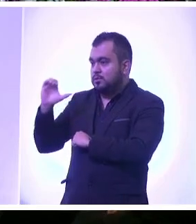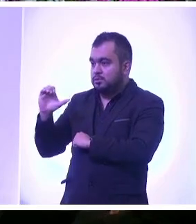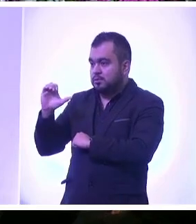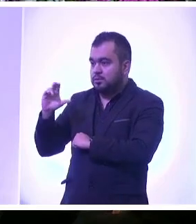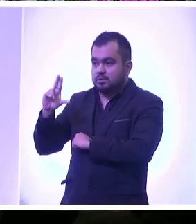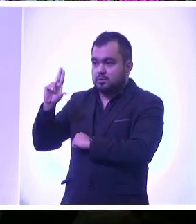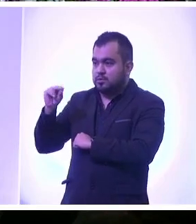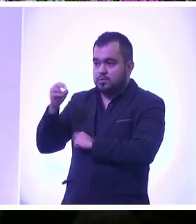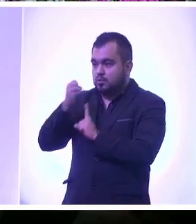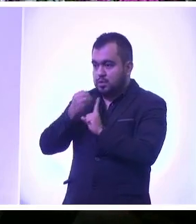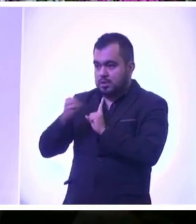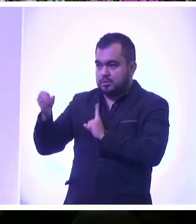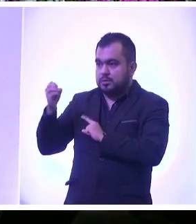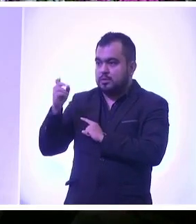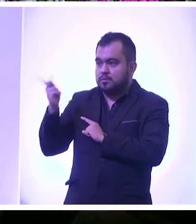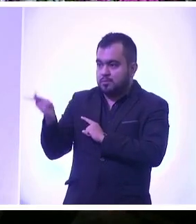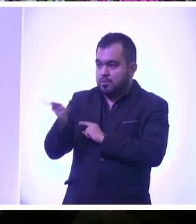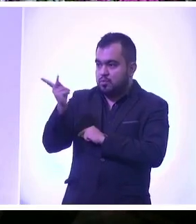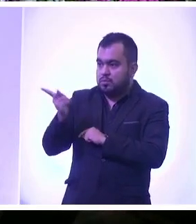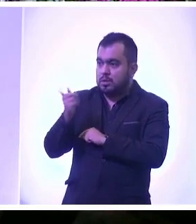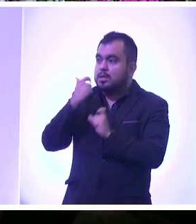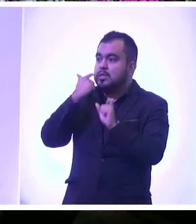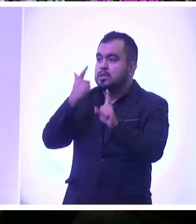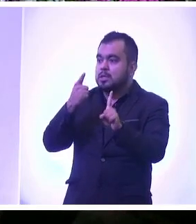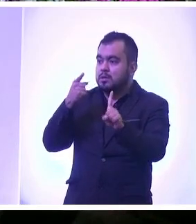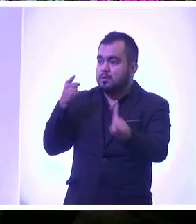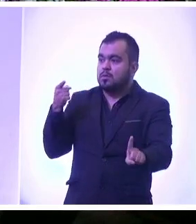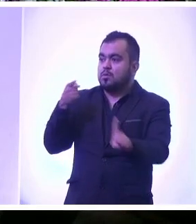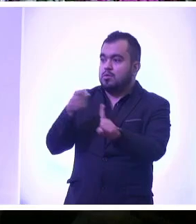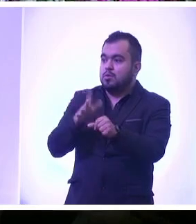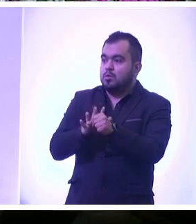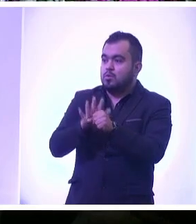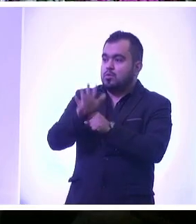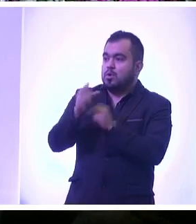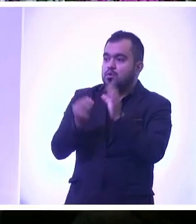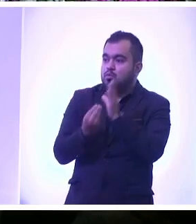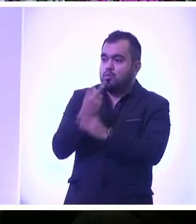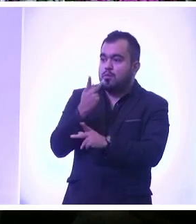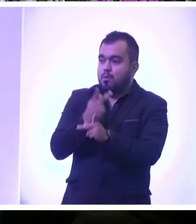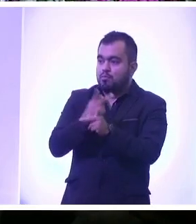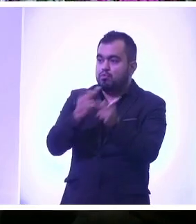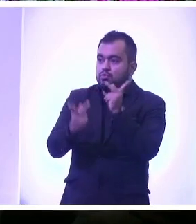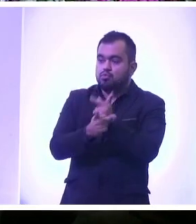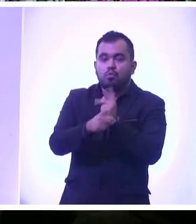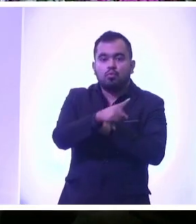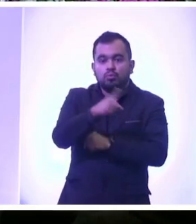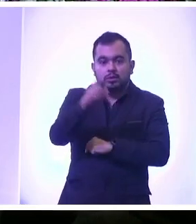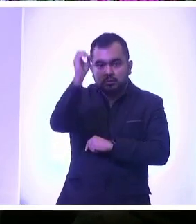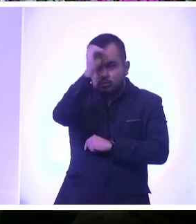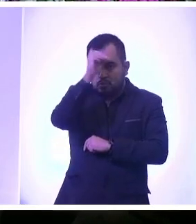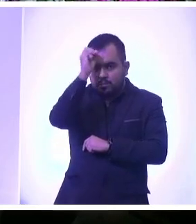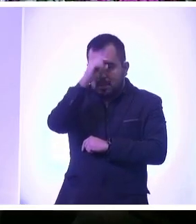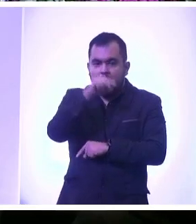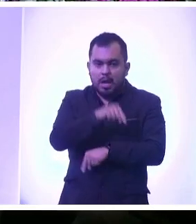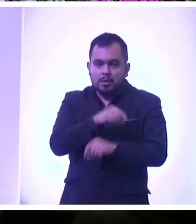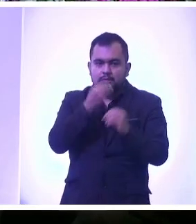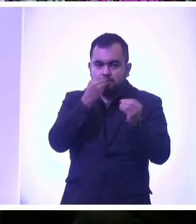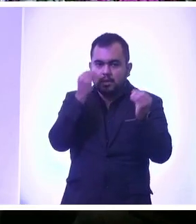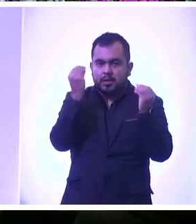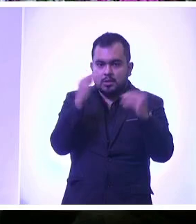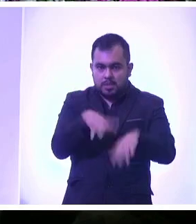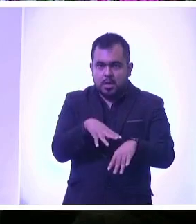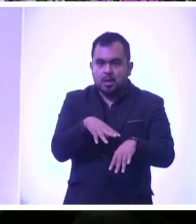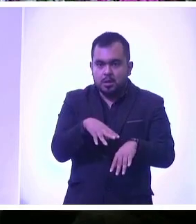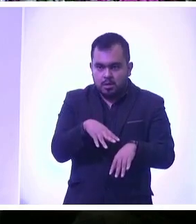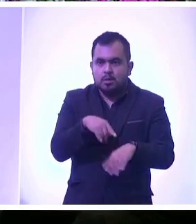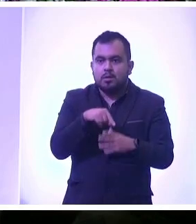preguntarles Oigan tenemos la intención de sacar este nuevo producto ustedes qué opinan Ah pues es un producto genial Oye no es un